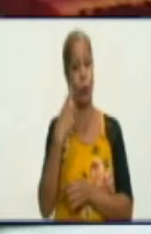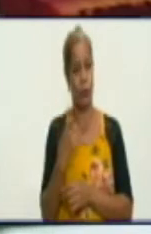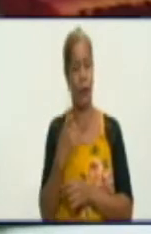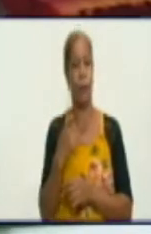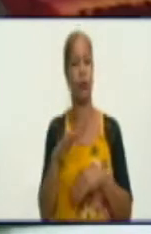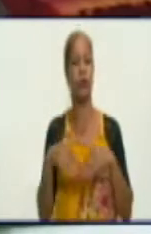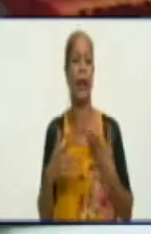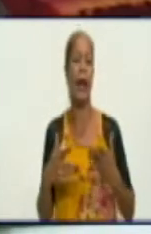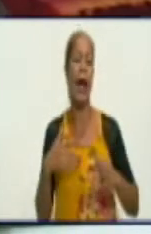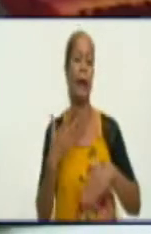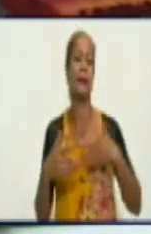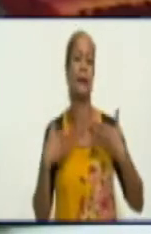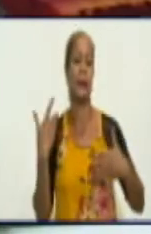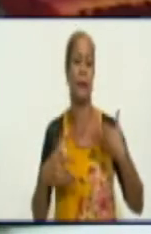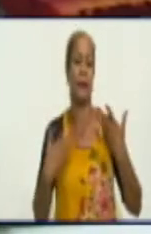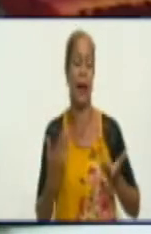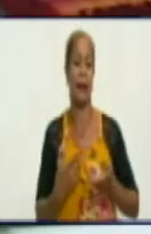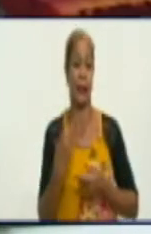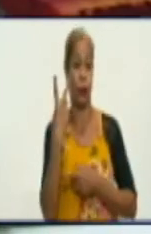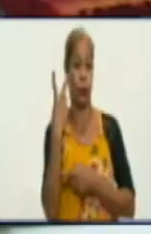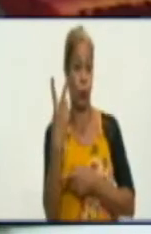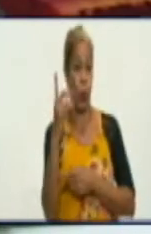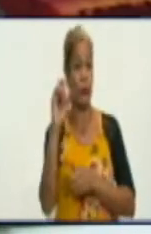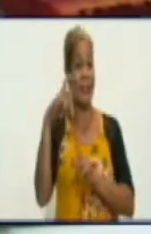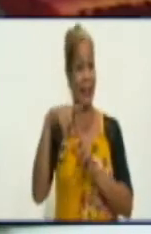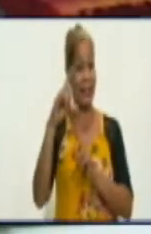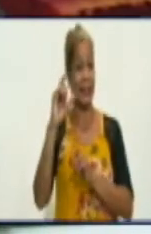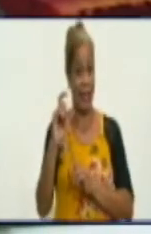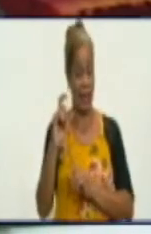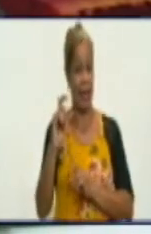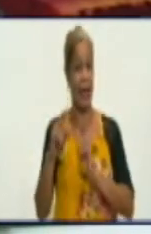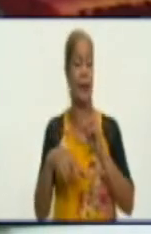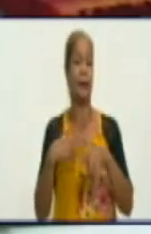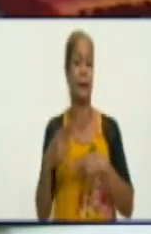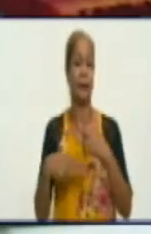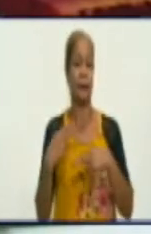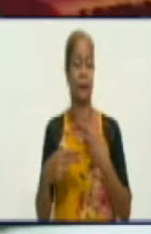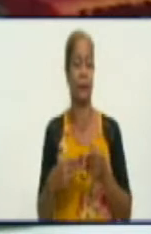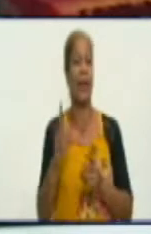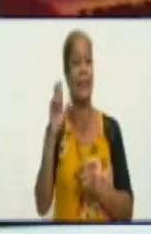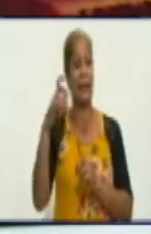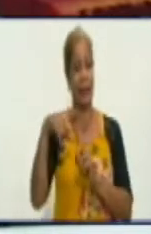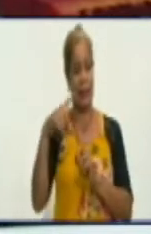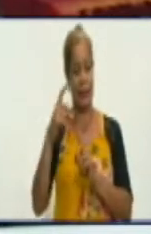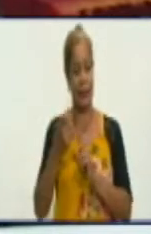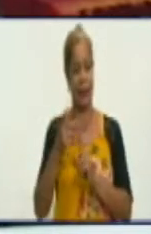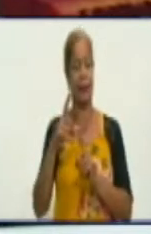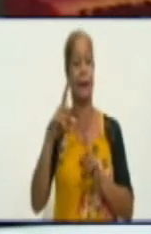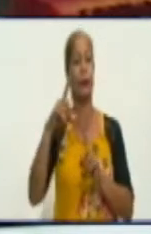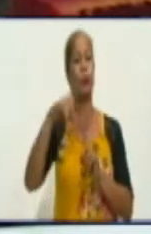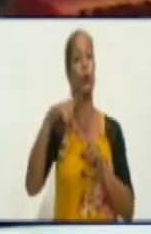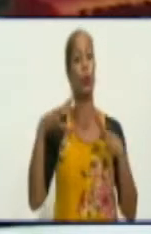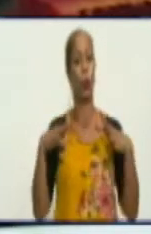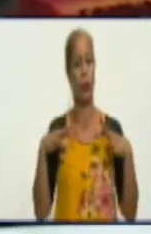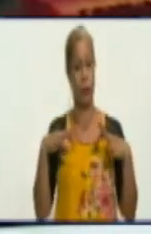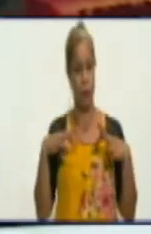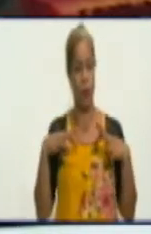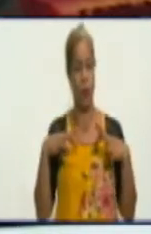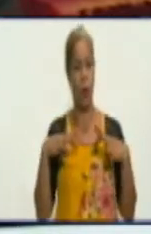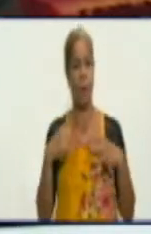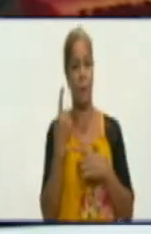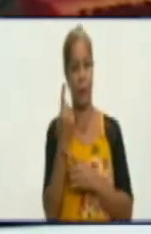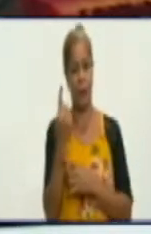las actividades que dos sindicatos están desarrollando en nuestra provincia de Granma, el sindicato de la hotelería y el turismo. Es por eso que en los próximos minutos